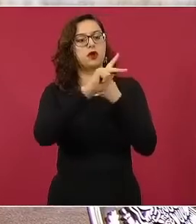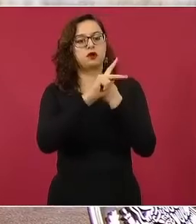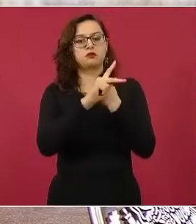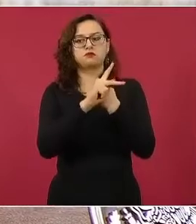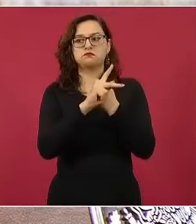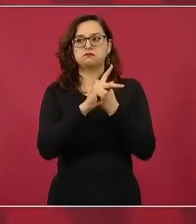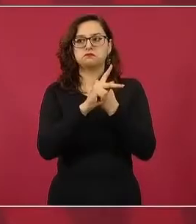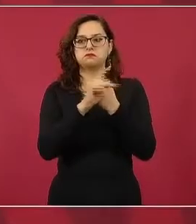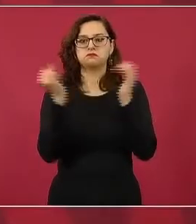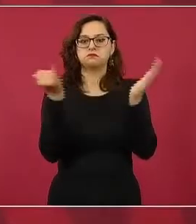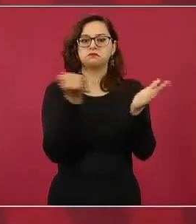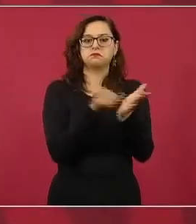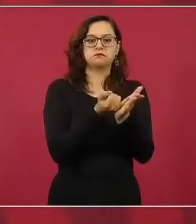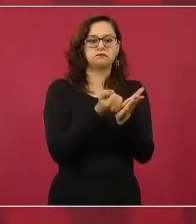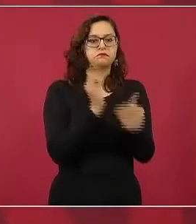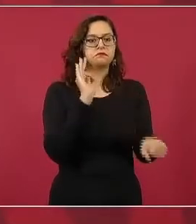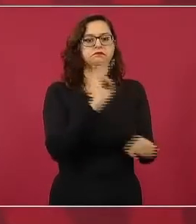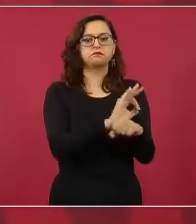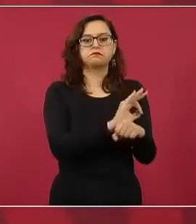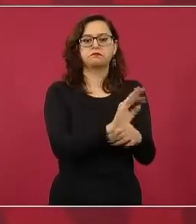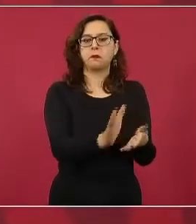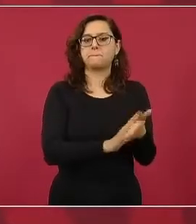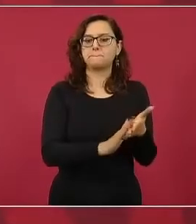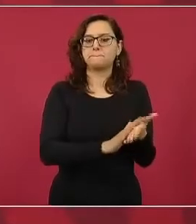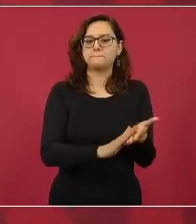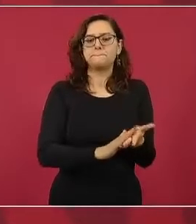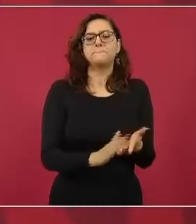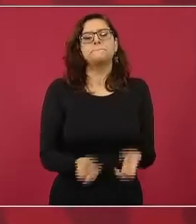tienda de abarrotes.